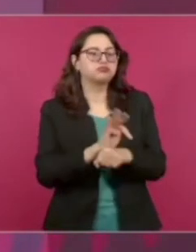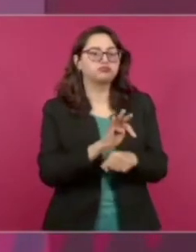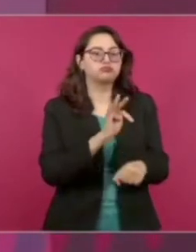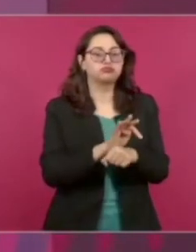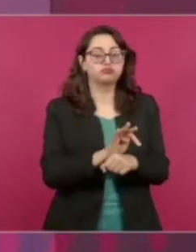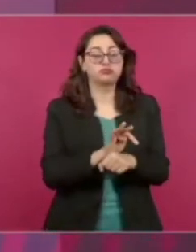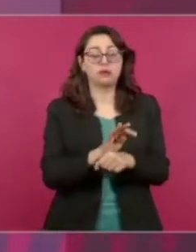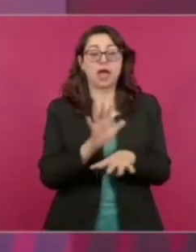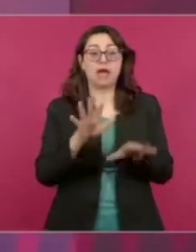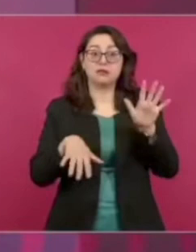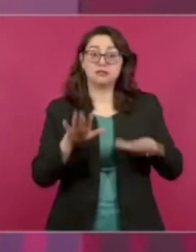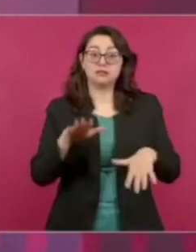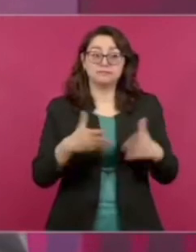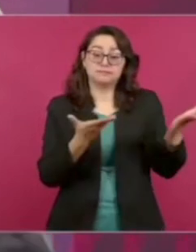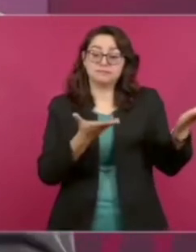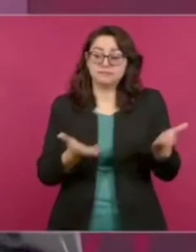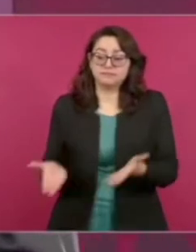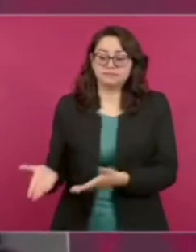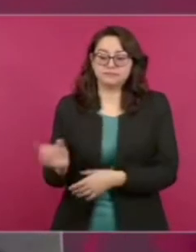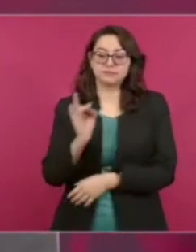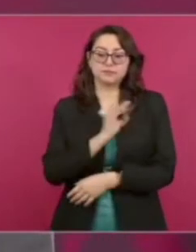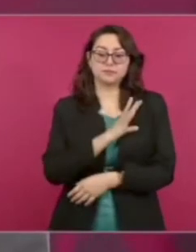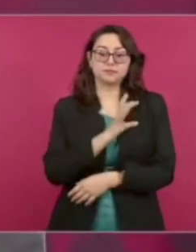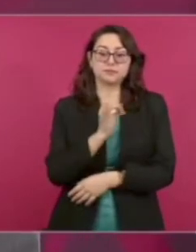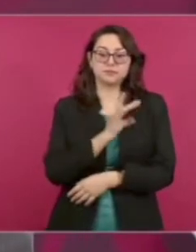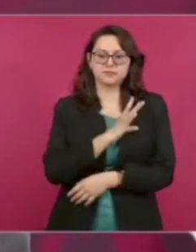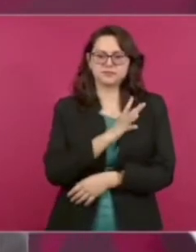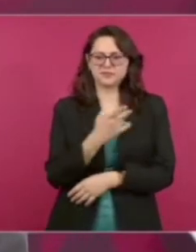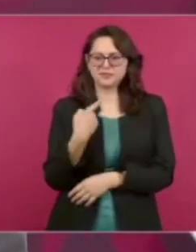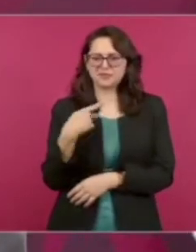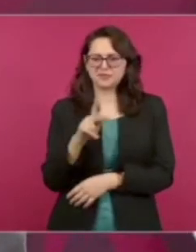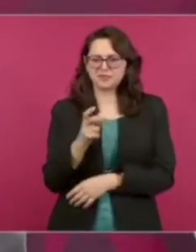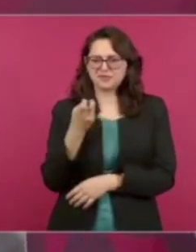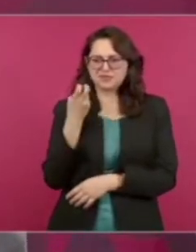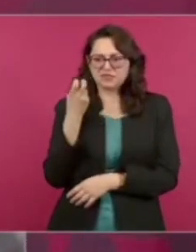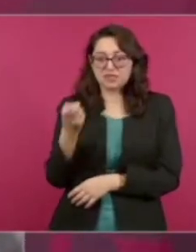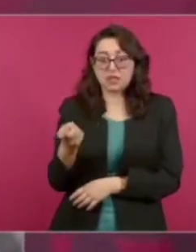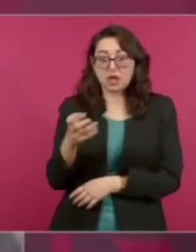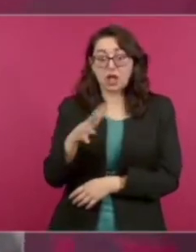pero no es un asunto general,